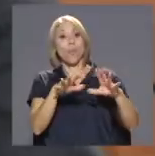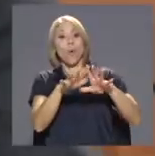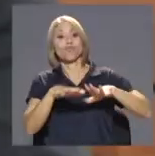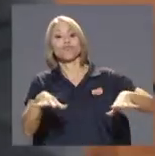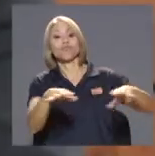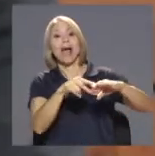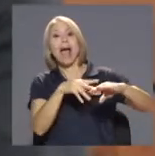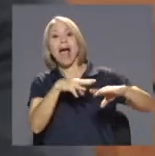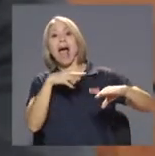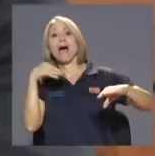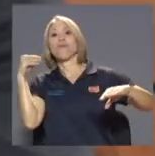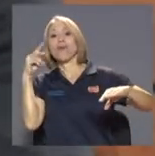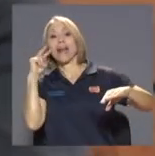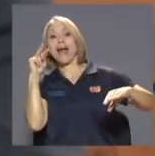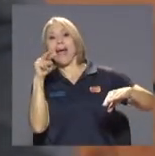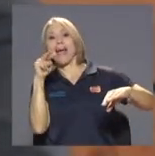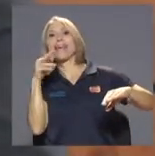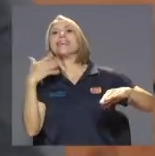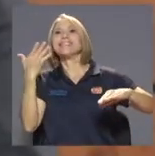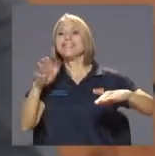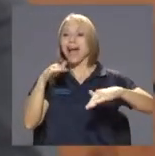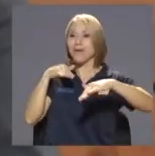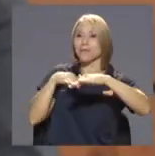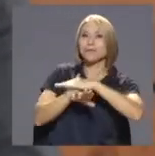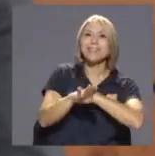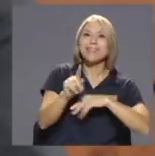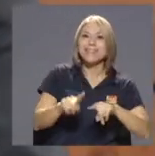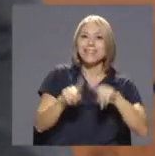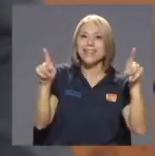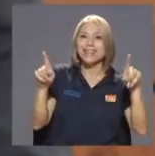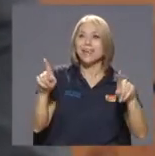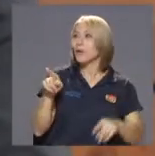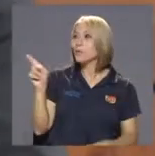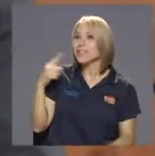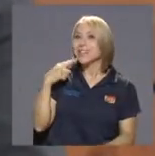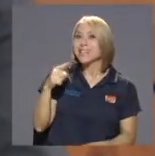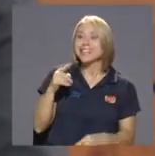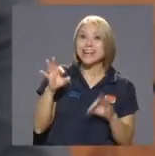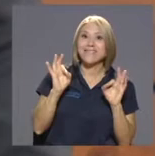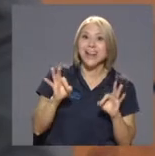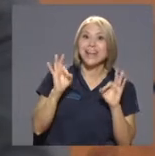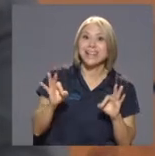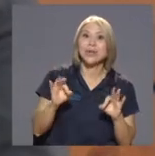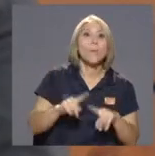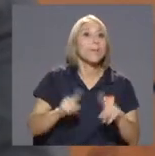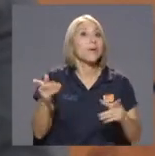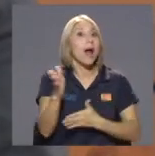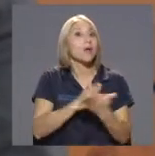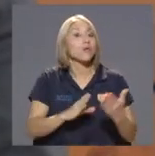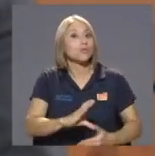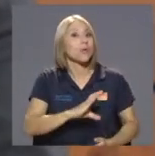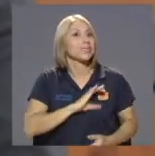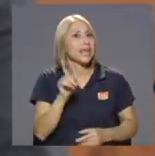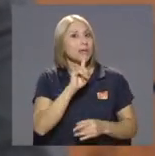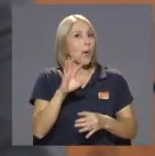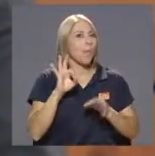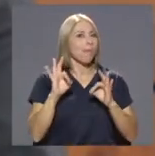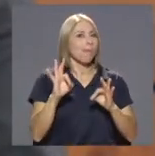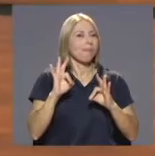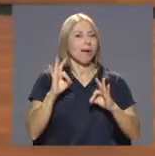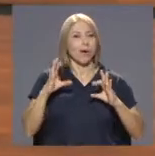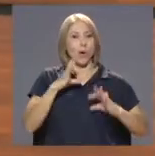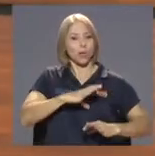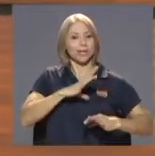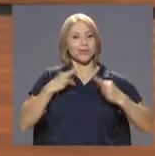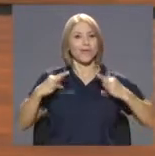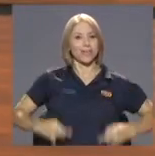mejor. Vea que usted me lo pone así súper relindo, pero ciertamente hay policías que no están en buena condición física. Totalmente. ¿Qué están haciendo para que eso cambie con ellos, por lo menos?